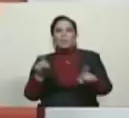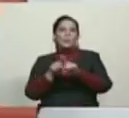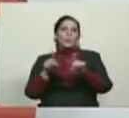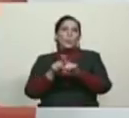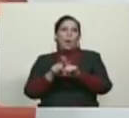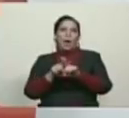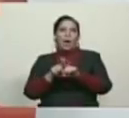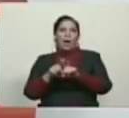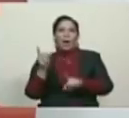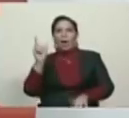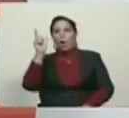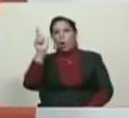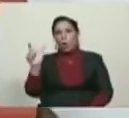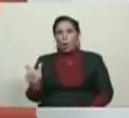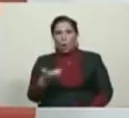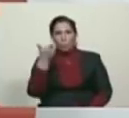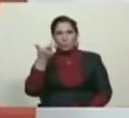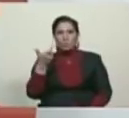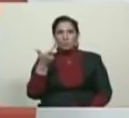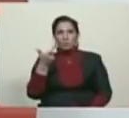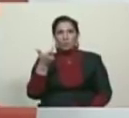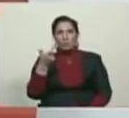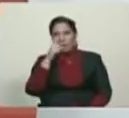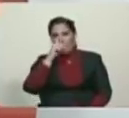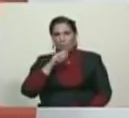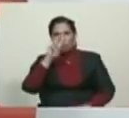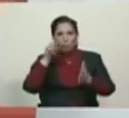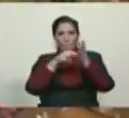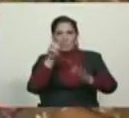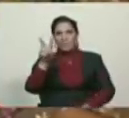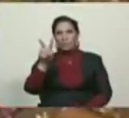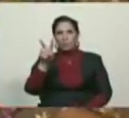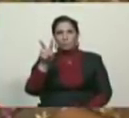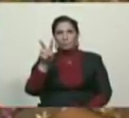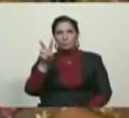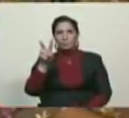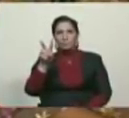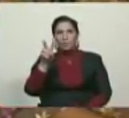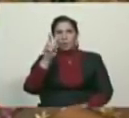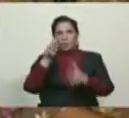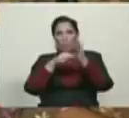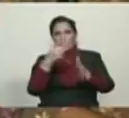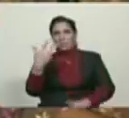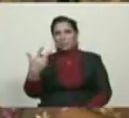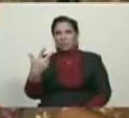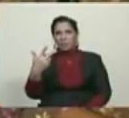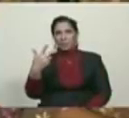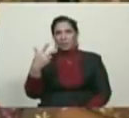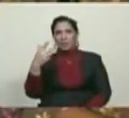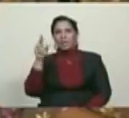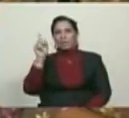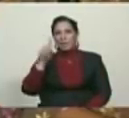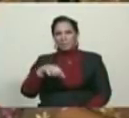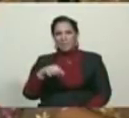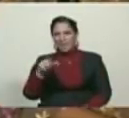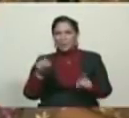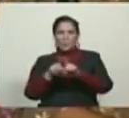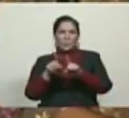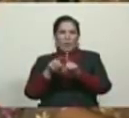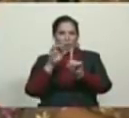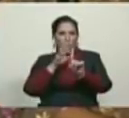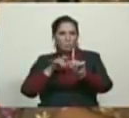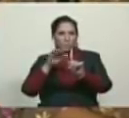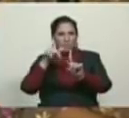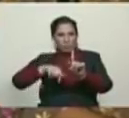año 2002, ¿verdad? 2002, 2003, cuando Ravel dirigía directamente la conspiración aquí en